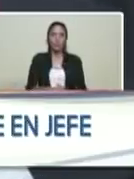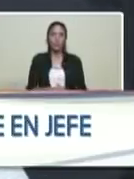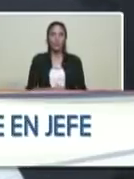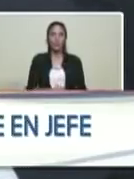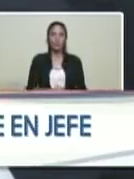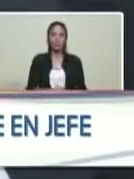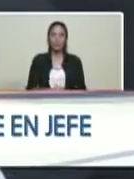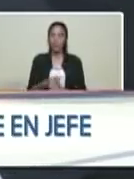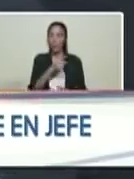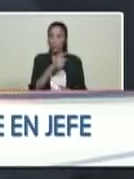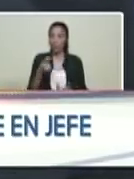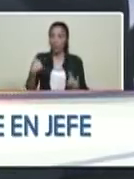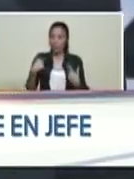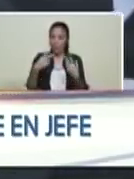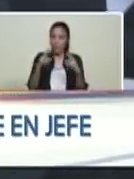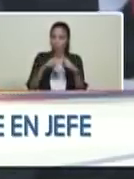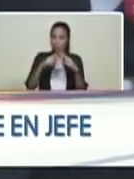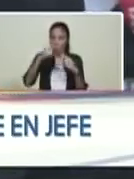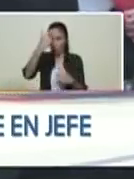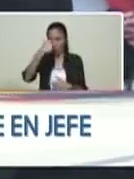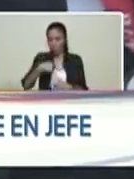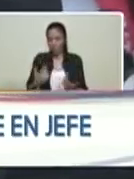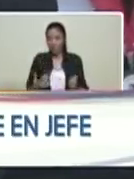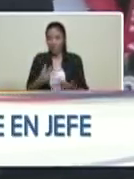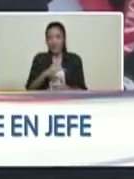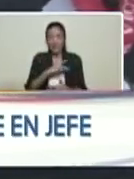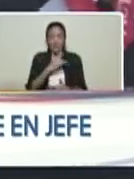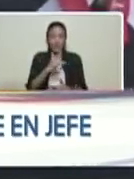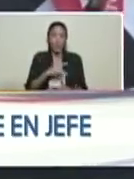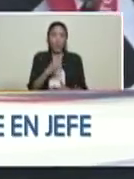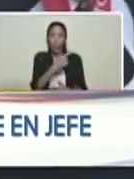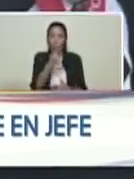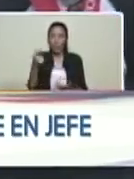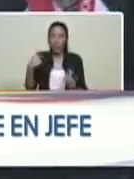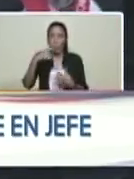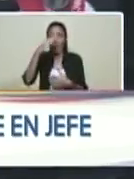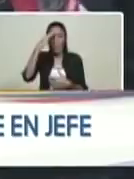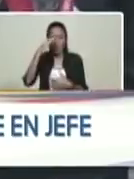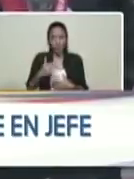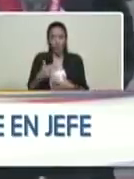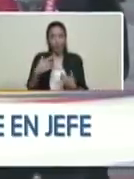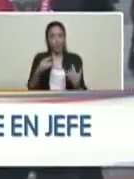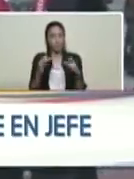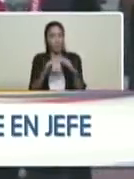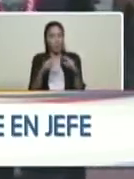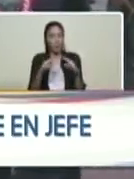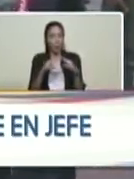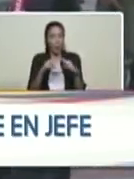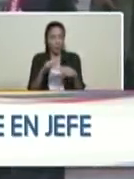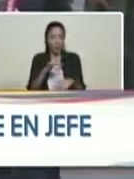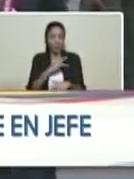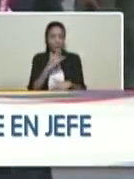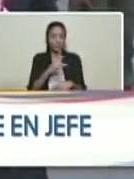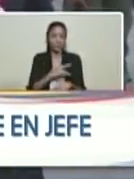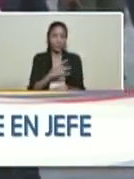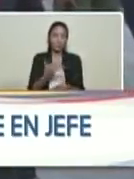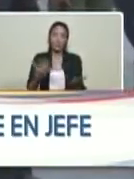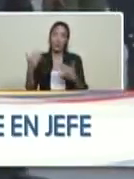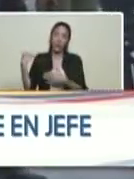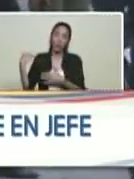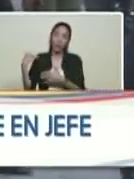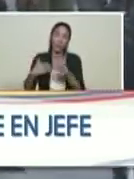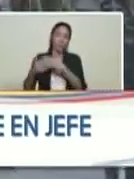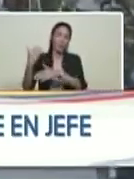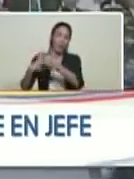ustedes me conocen bien hermanos militares nos conocemos muy bien